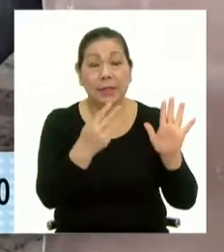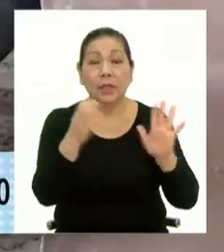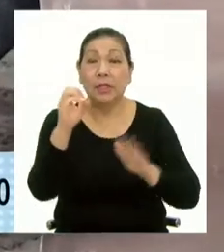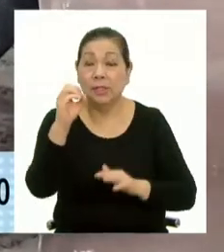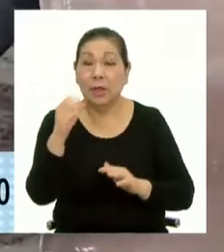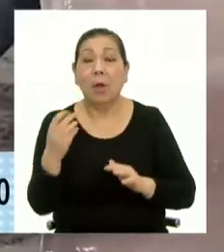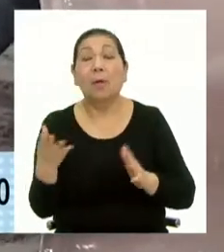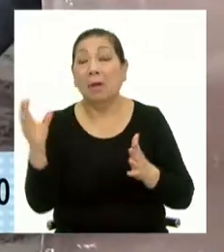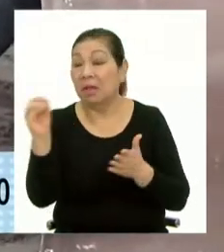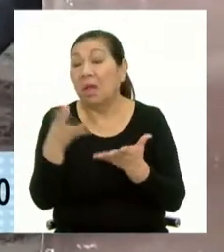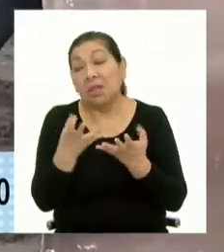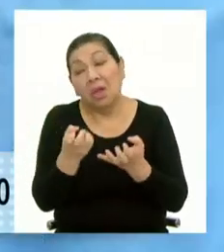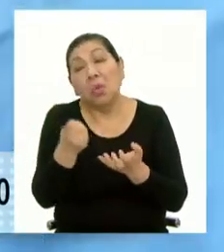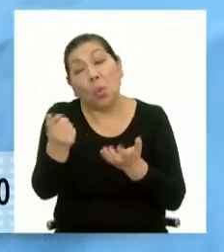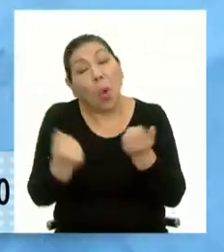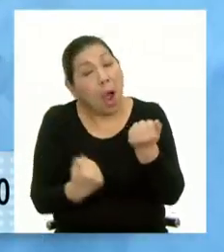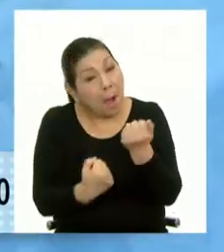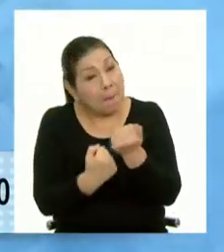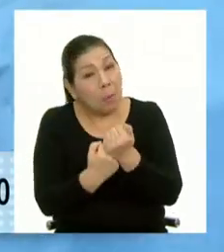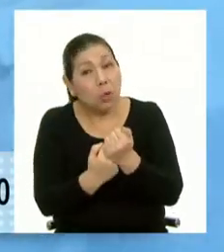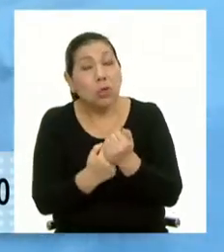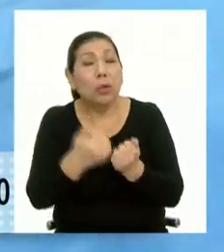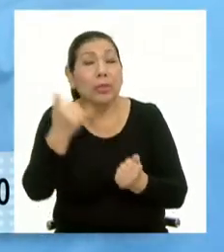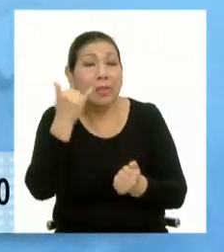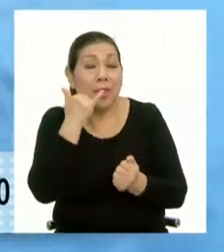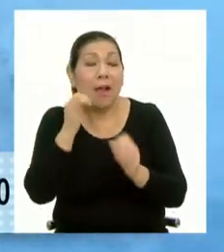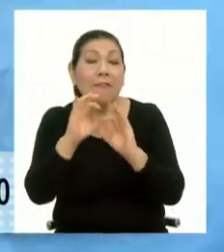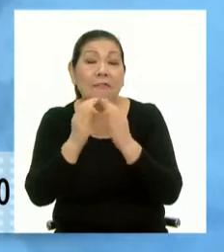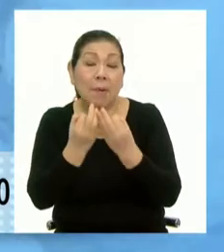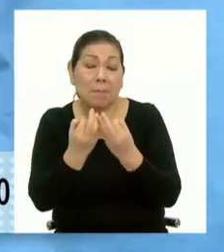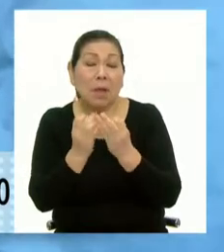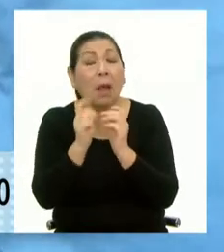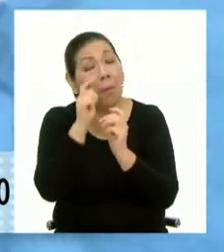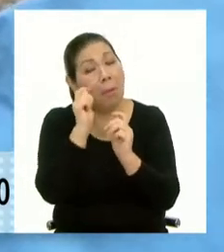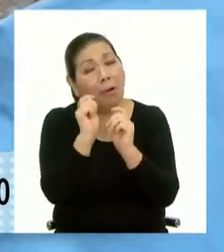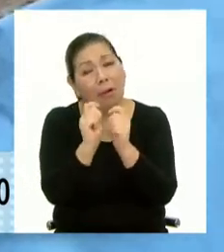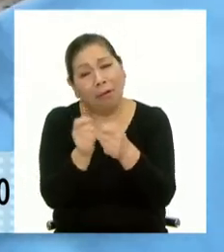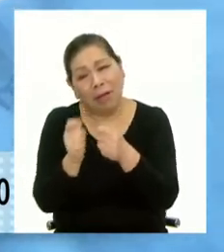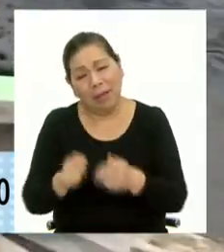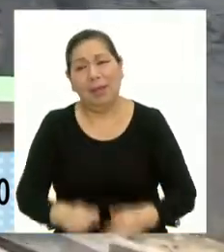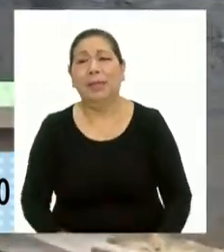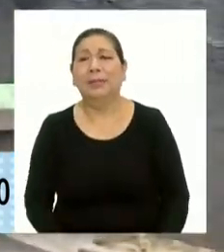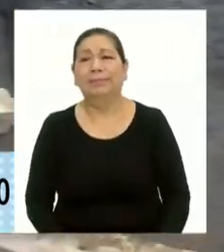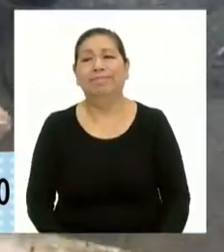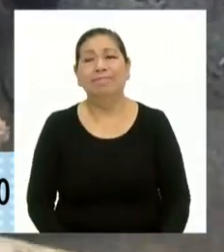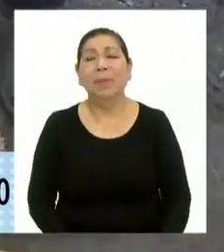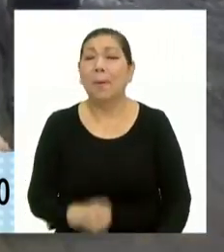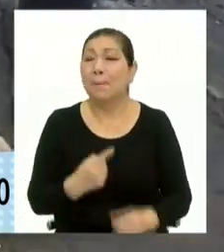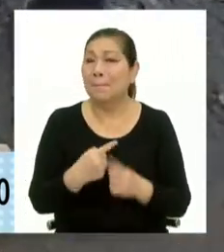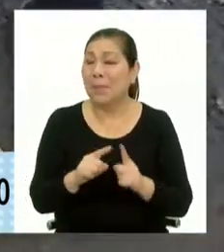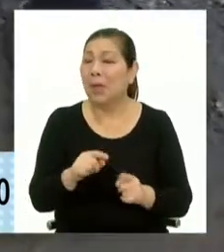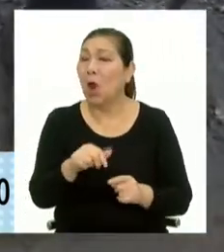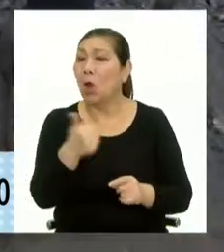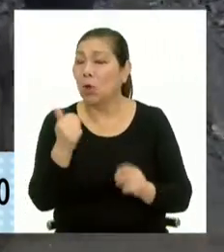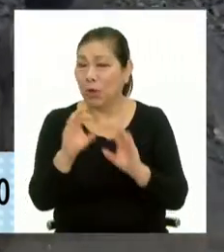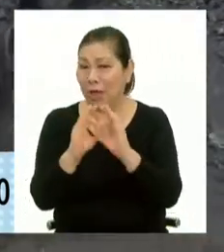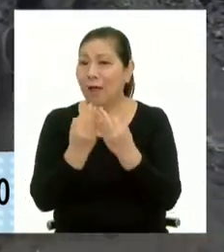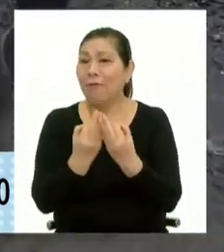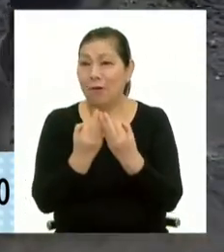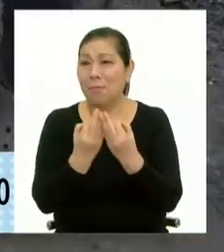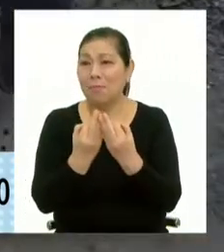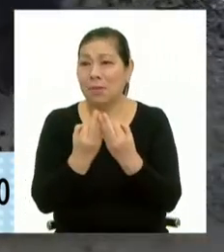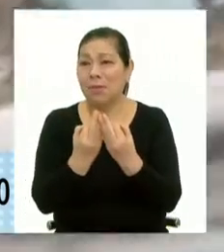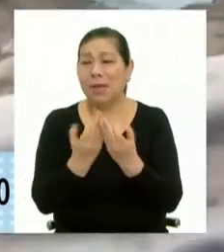986-494-790, todo aquel que desea ayudar podrá comunicarse con la familia para entregarle donaciones. Sin embargo, hay otras familias con